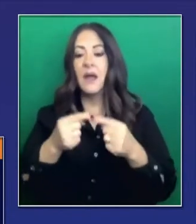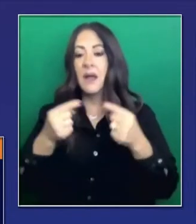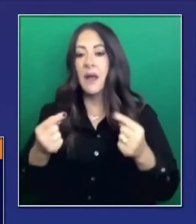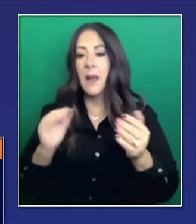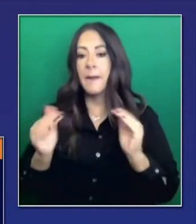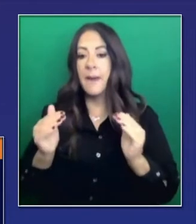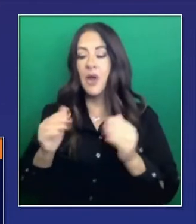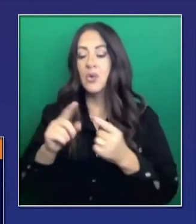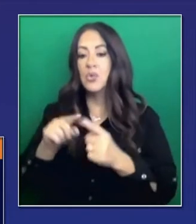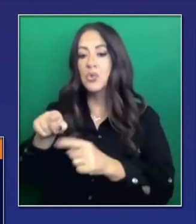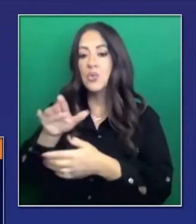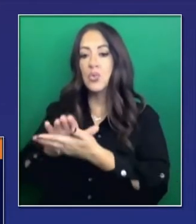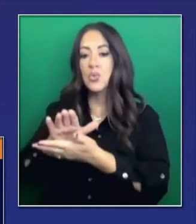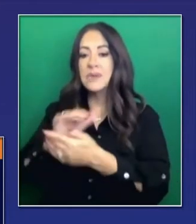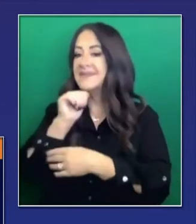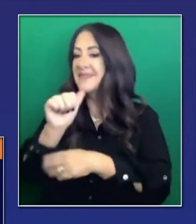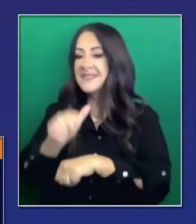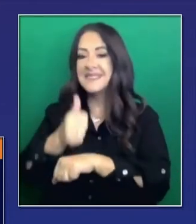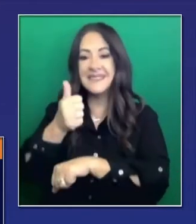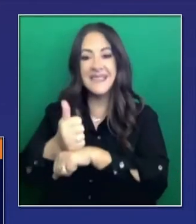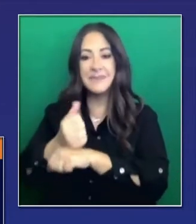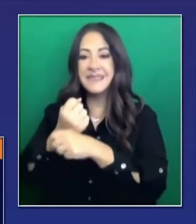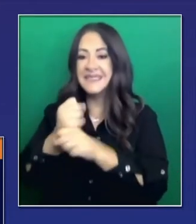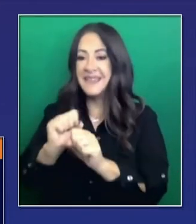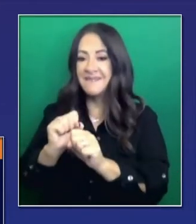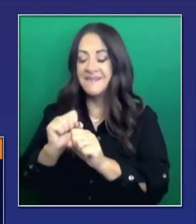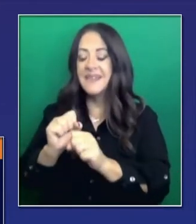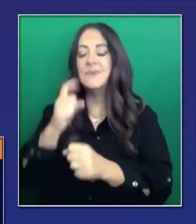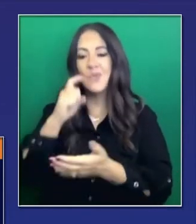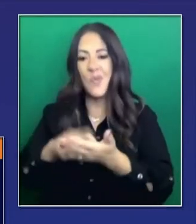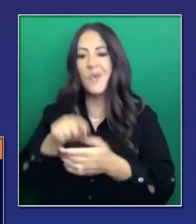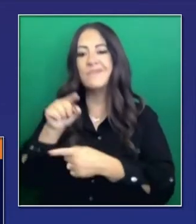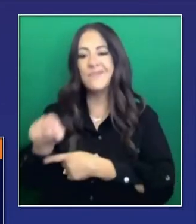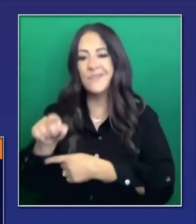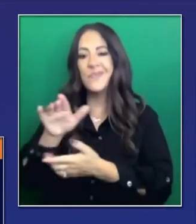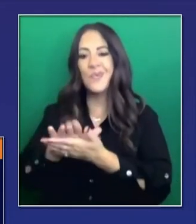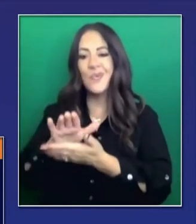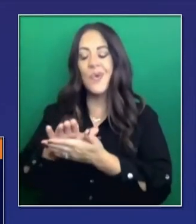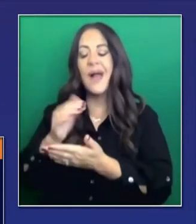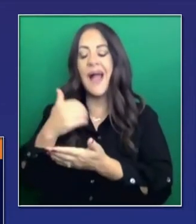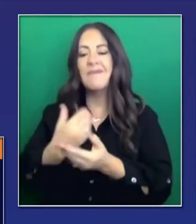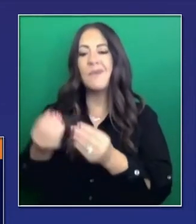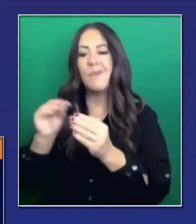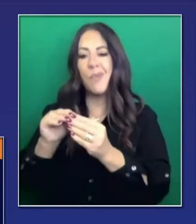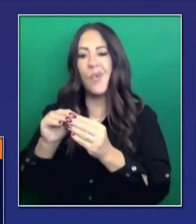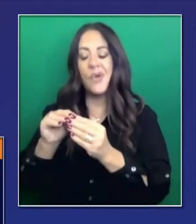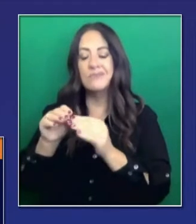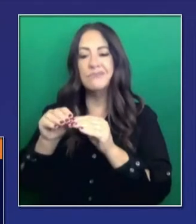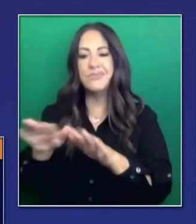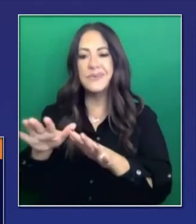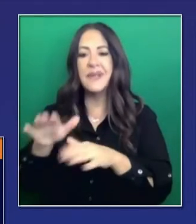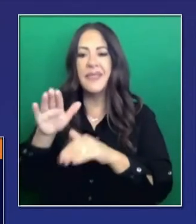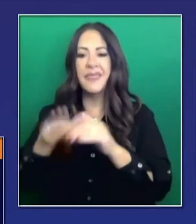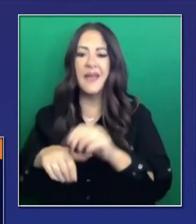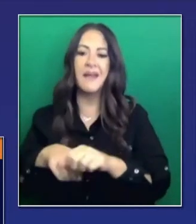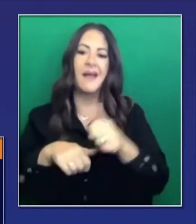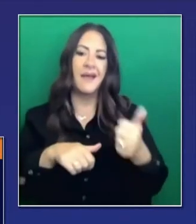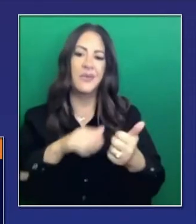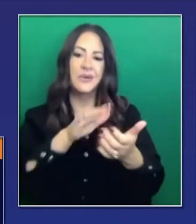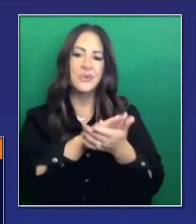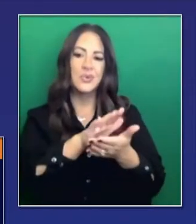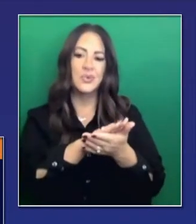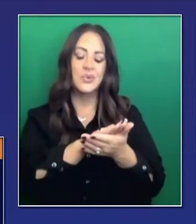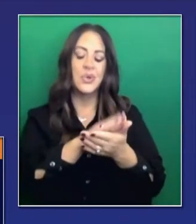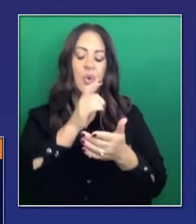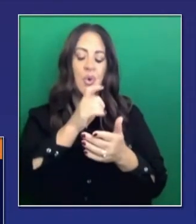visto más de dos veces el aumento en el brote. El énfasis aquí es que la seguridad es